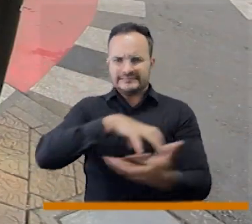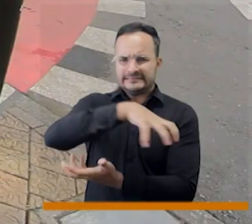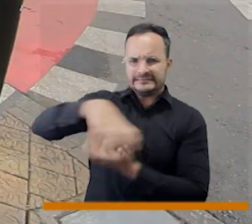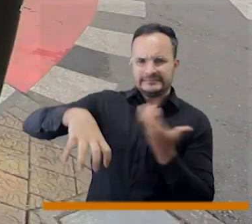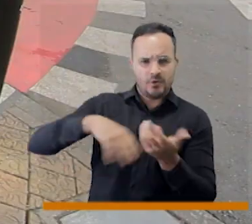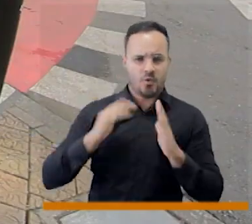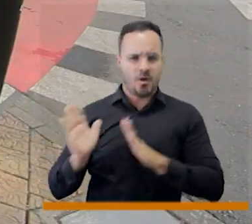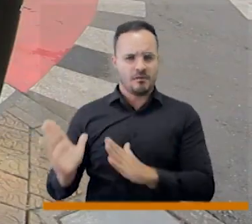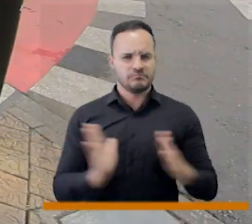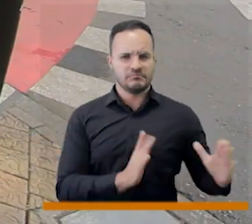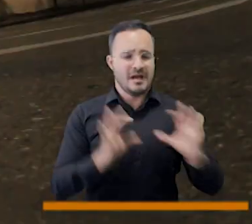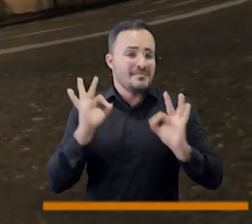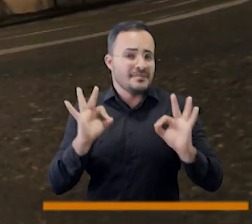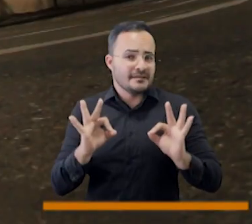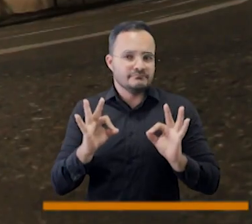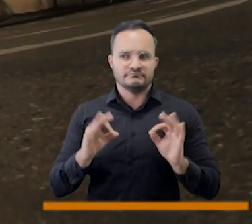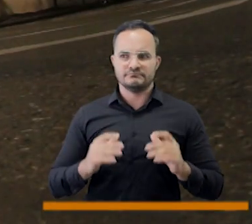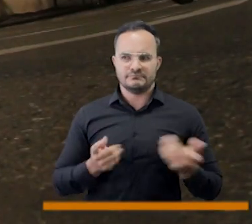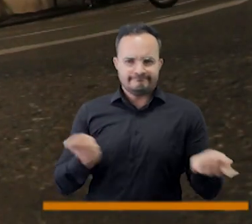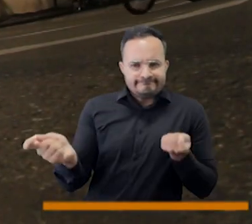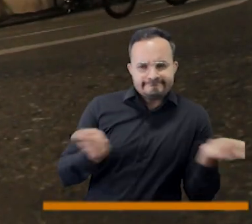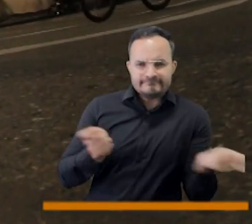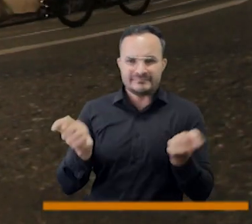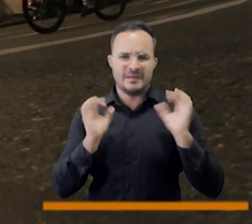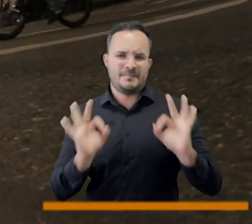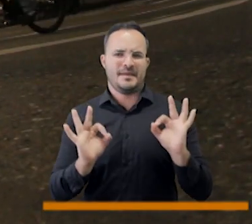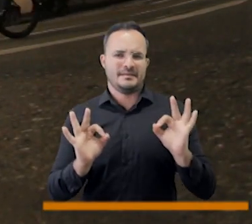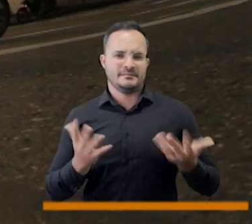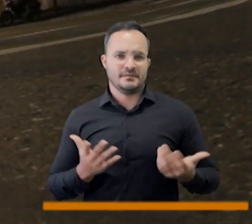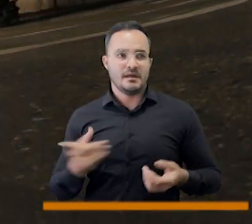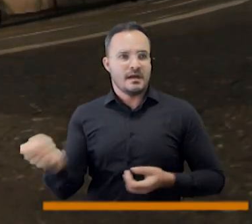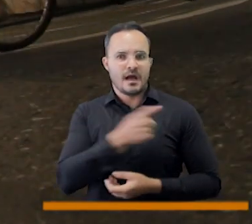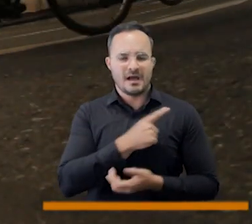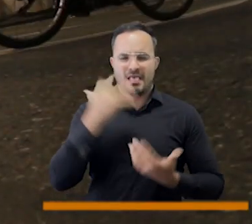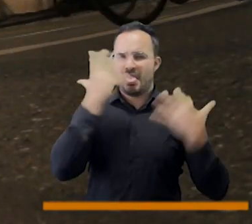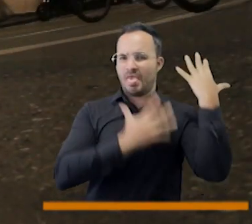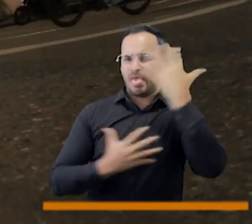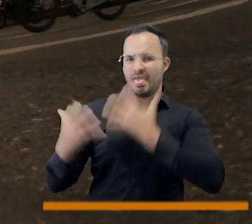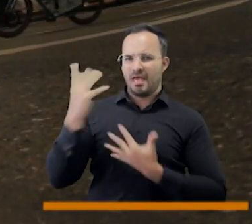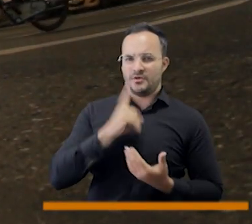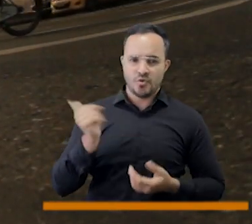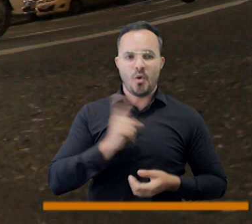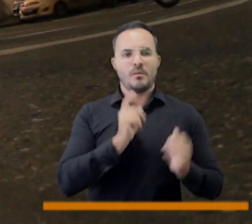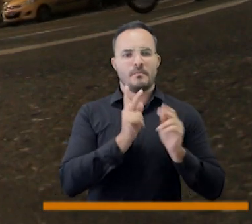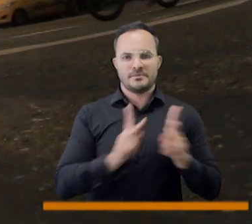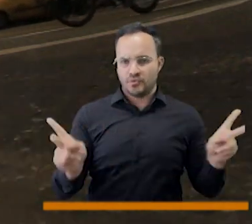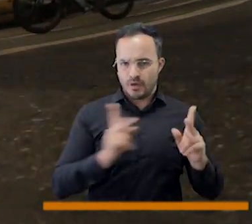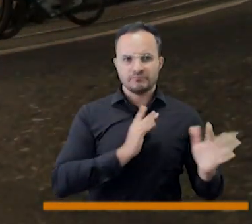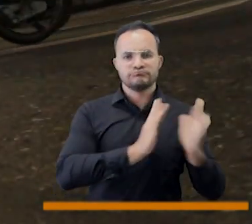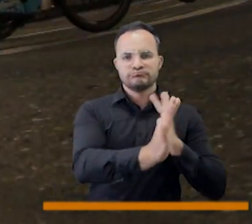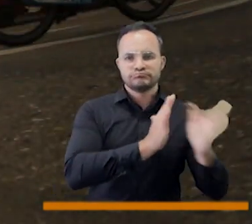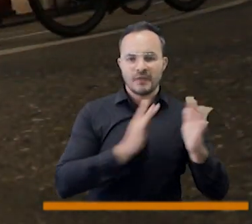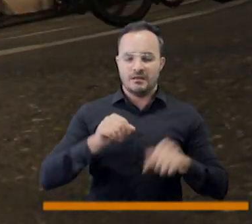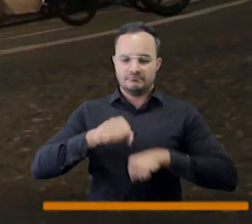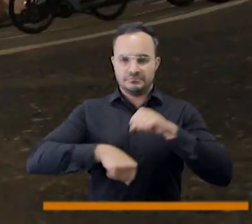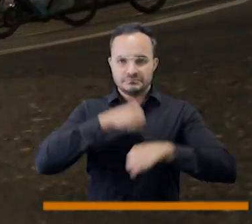controlar, regular y dirigir el tráfico vehicular, peatonal y